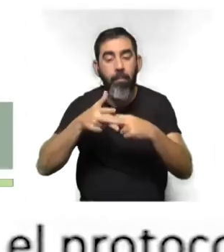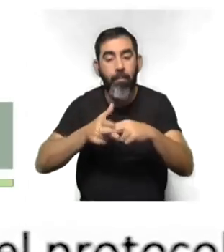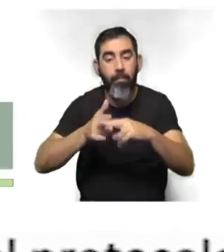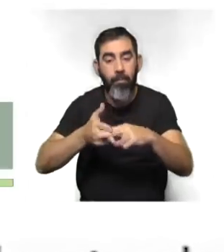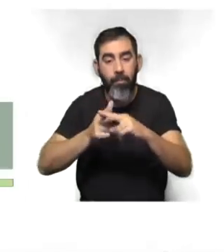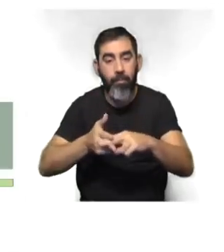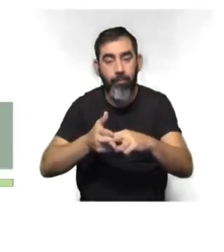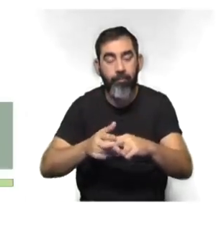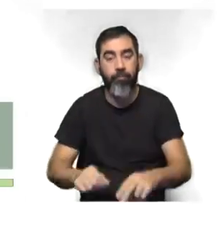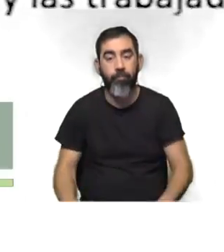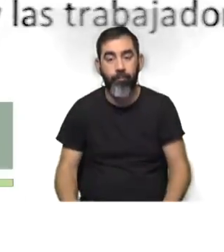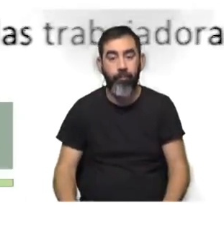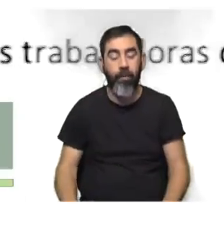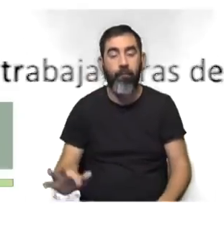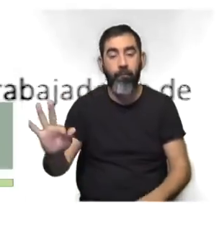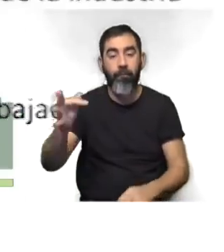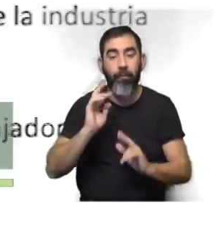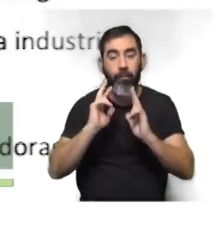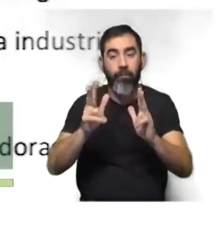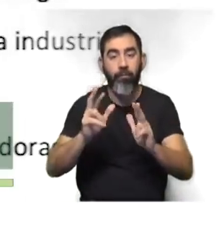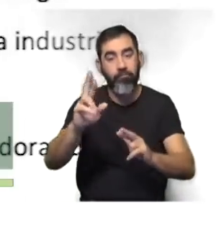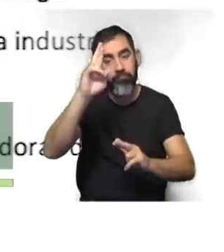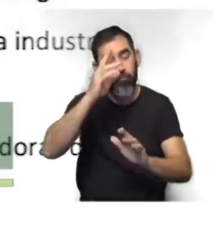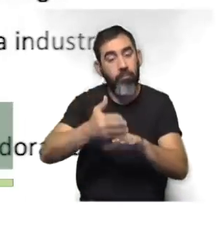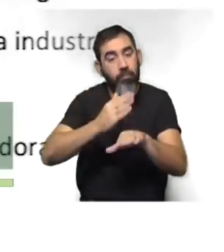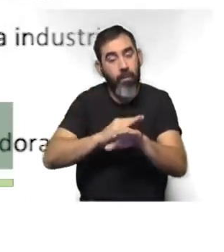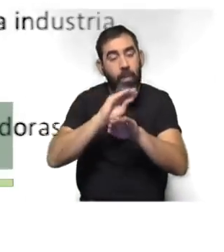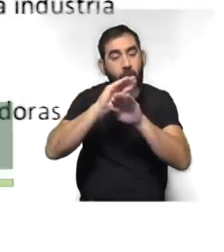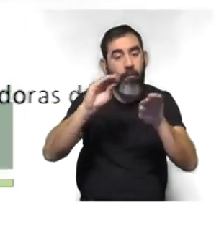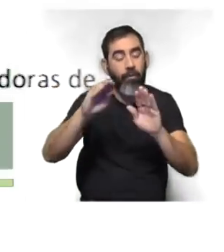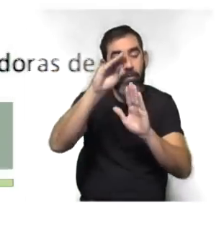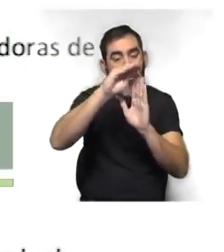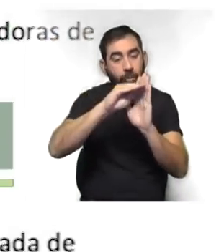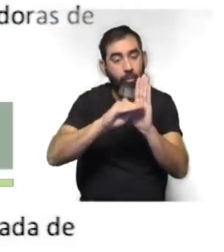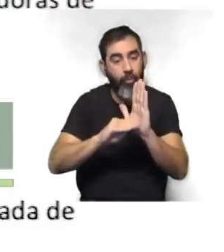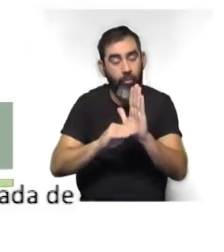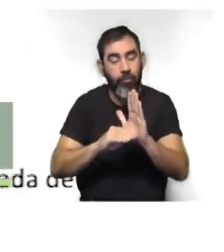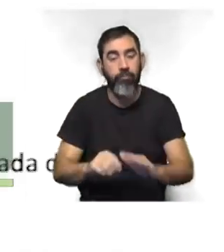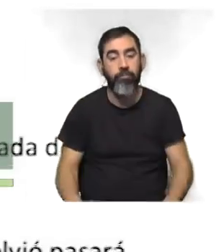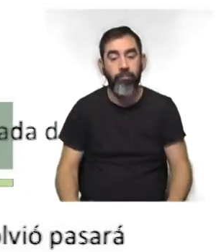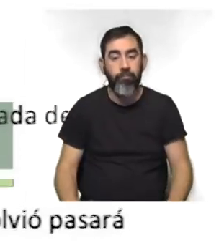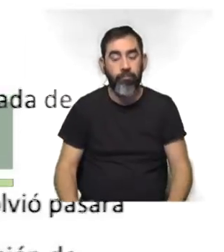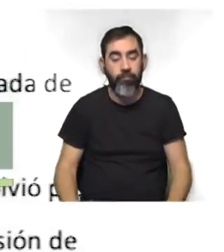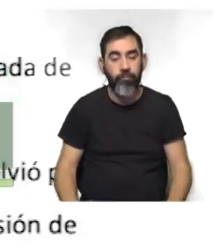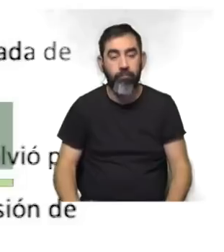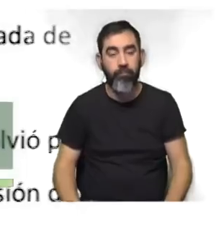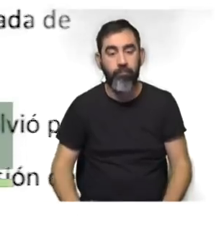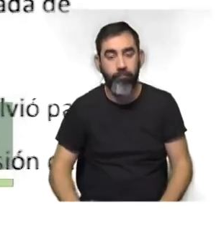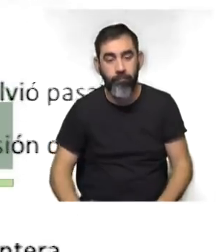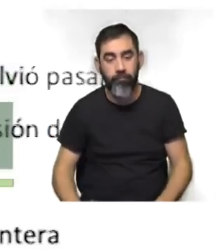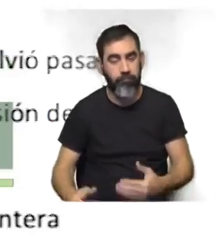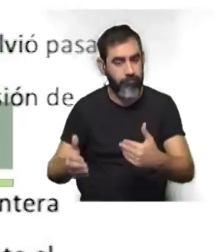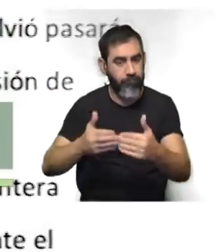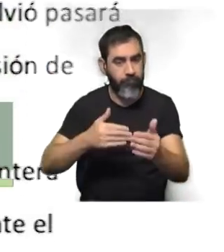en un comunicado fancap asegura que cumplió con el preaviso estipulado en el protocolo de parada de refinería y ahorros de cemento y que